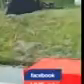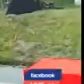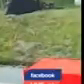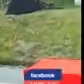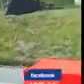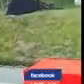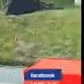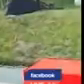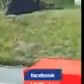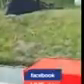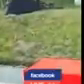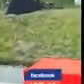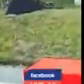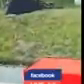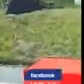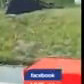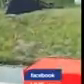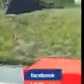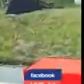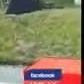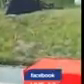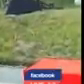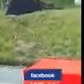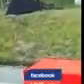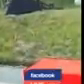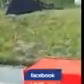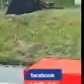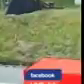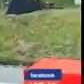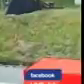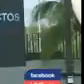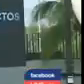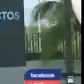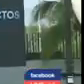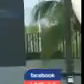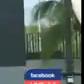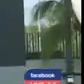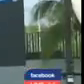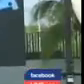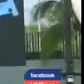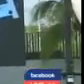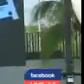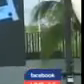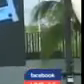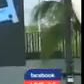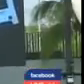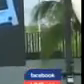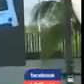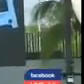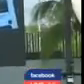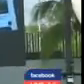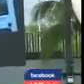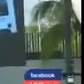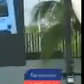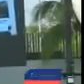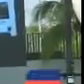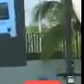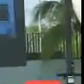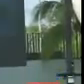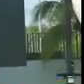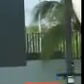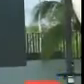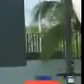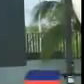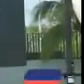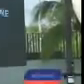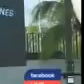entre las apuestas de la marca para este año está la digitalización y en este sentido se hizo el anuncio del sitio web midicenza